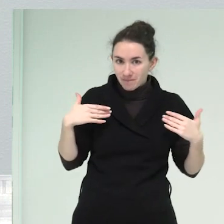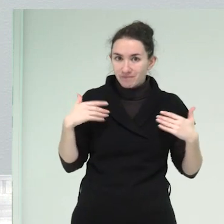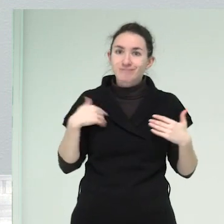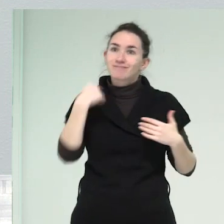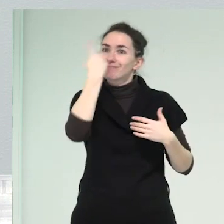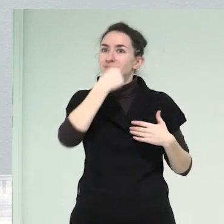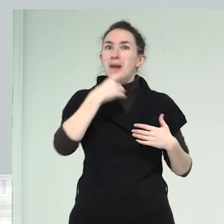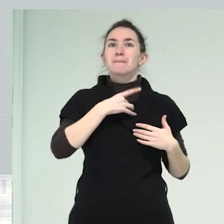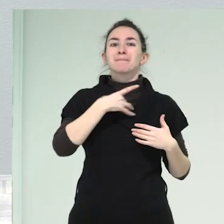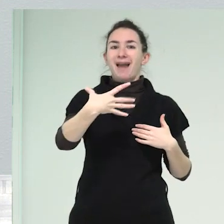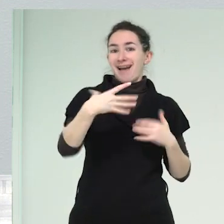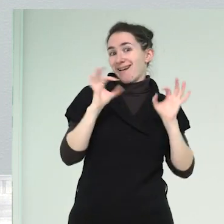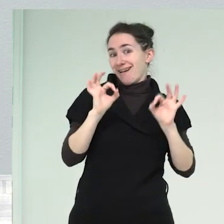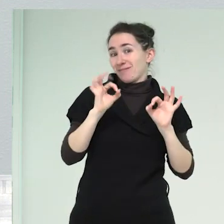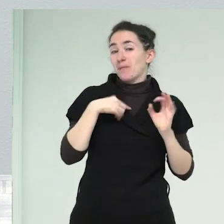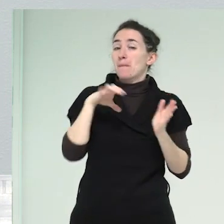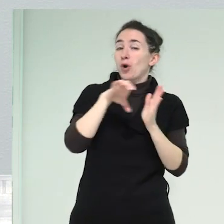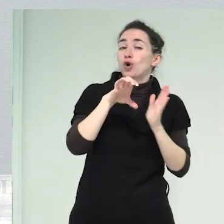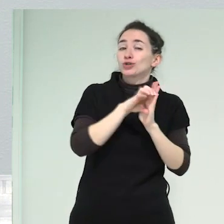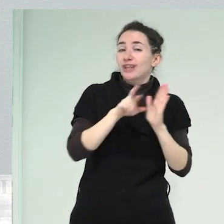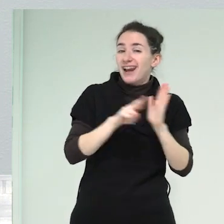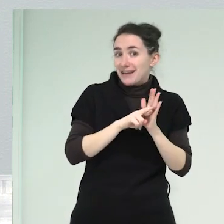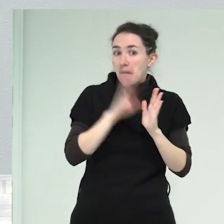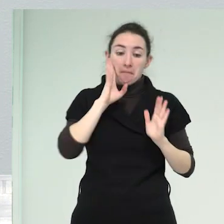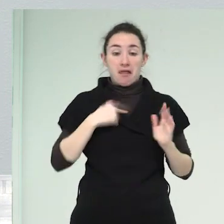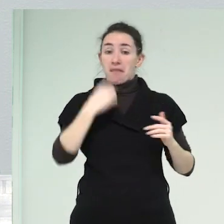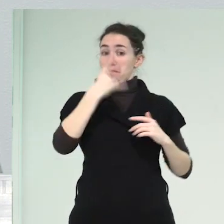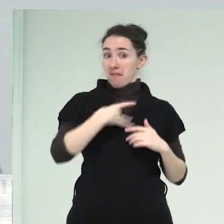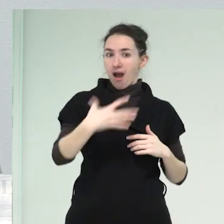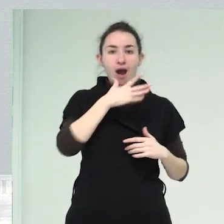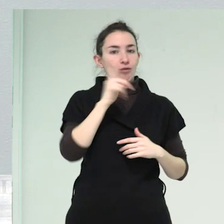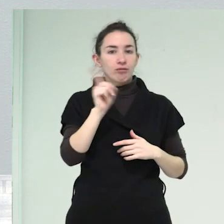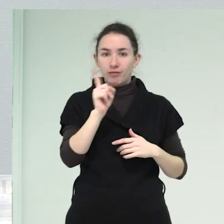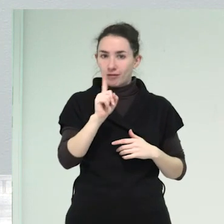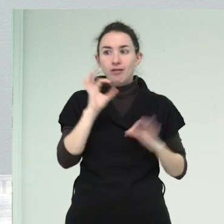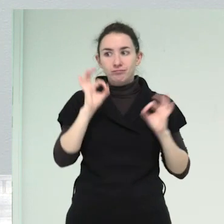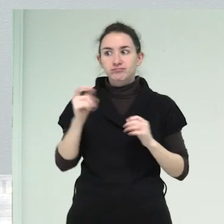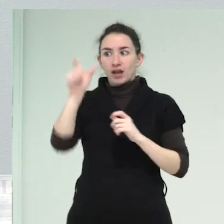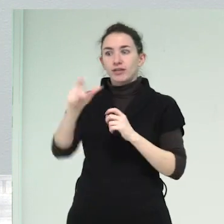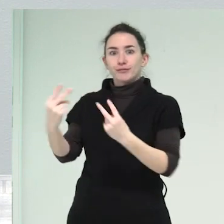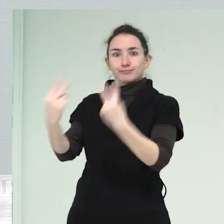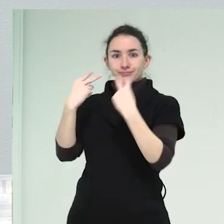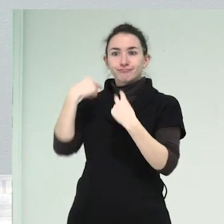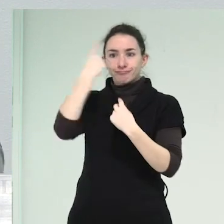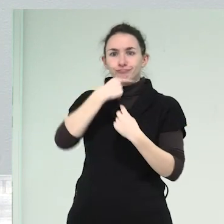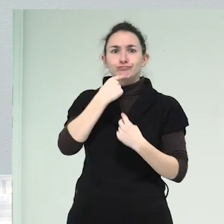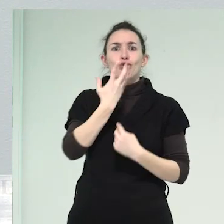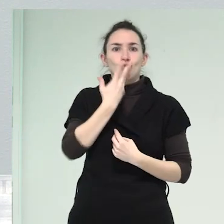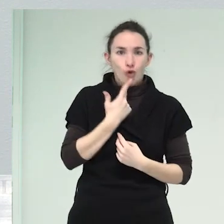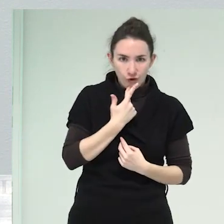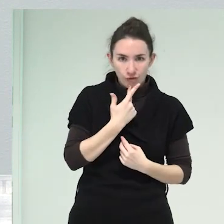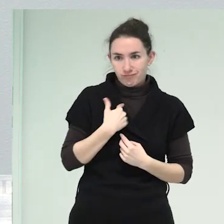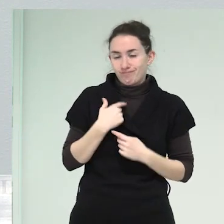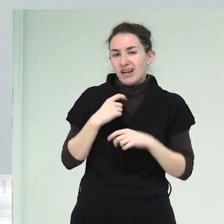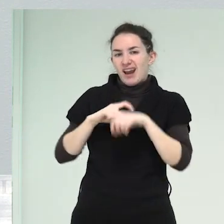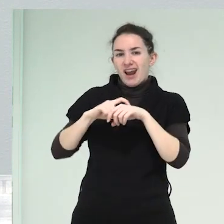menos así era tratada en Costa Rica, ¿no? Y pasé a ser una mujer con color, una mujer racializada, y